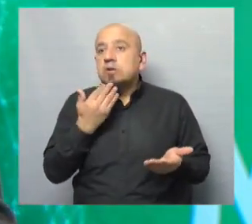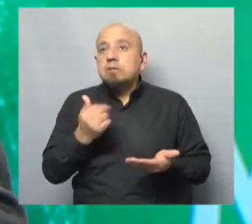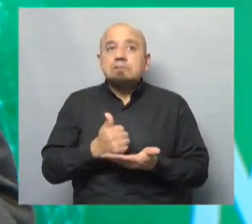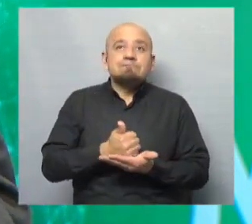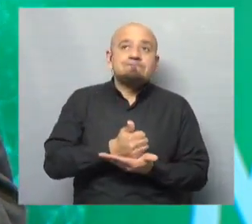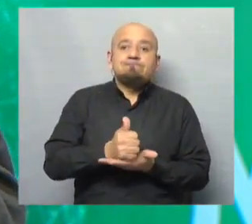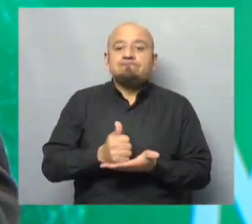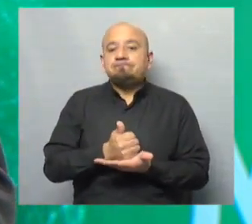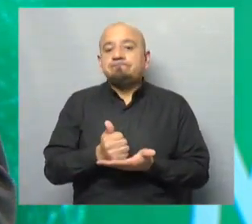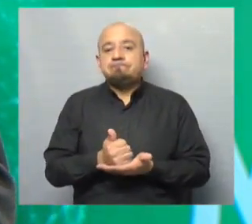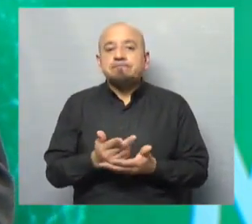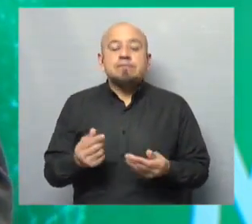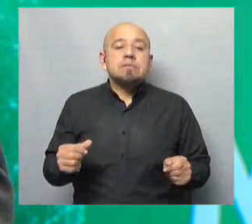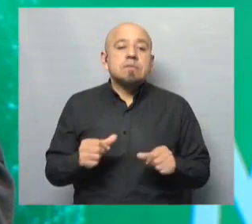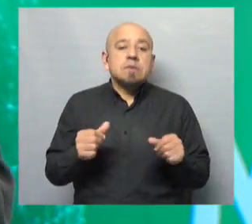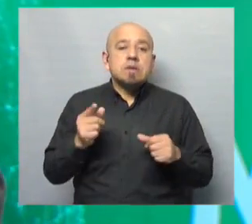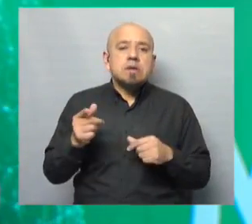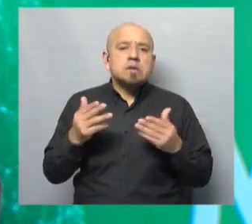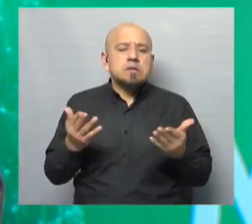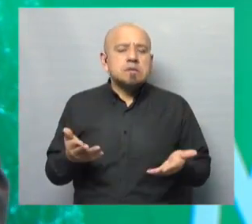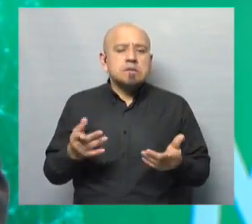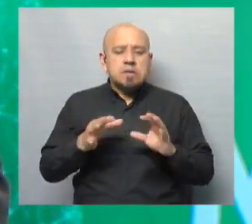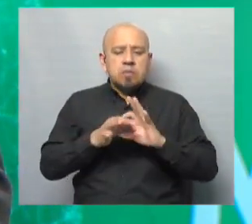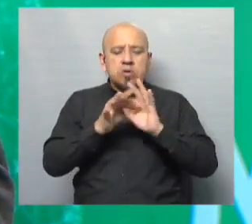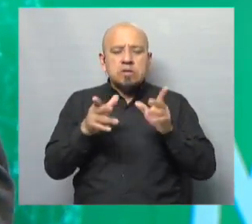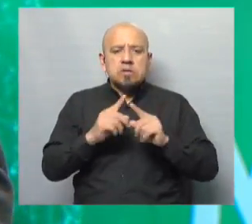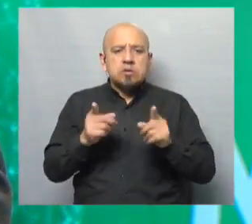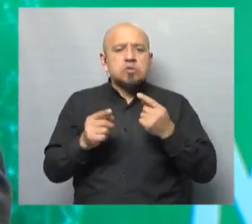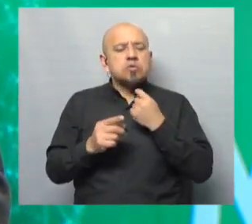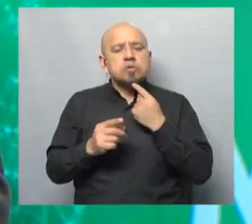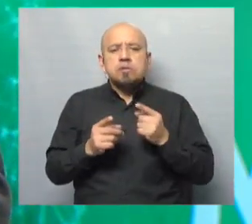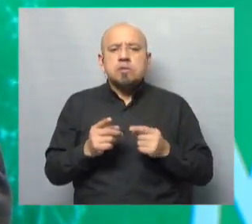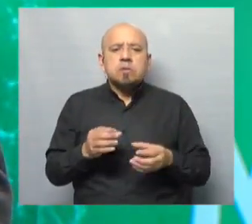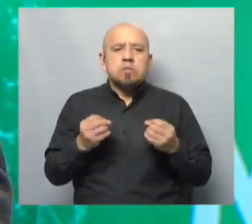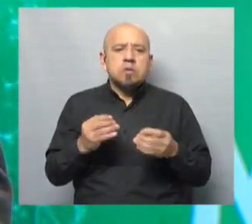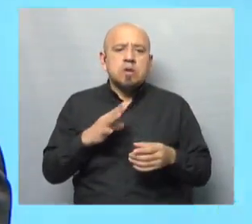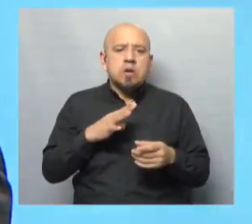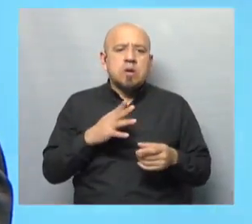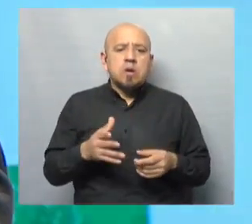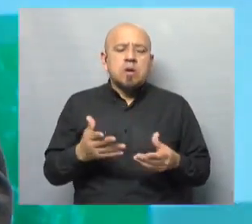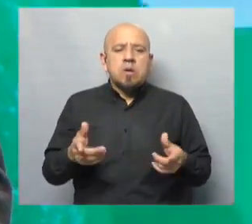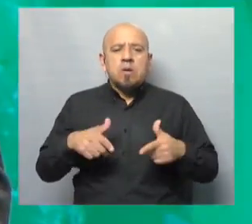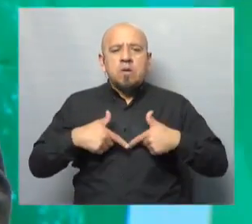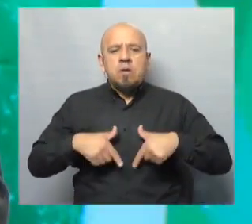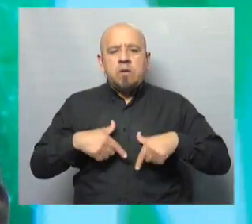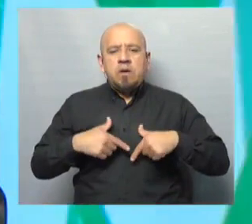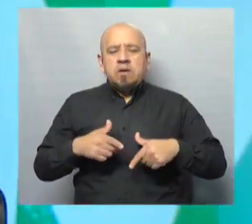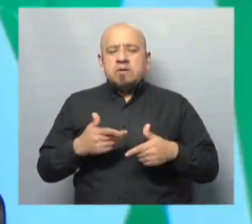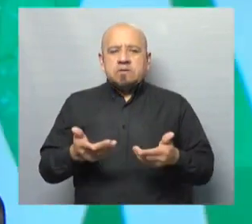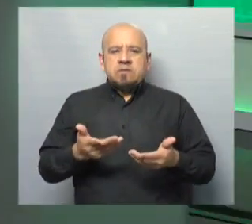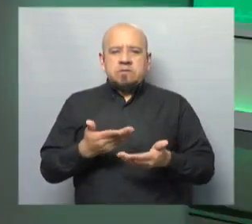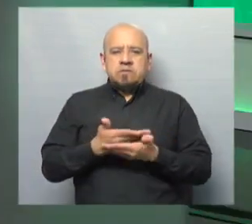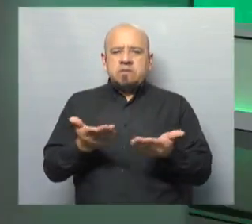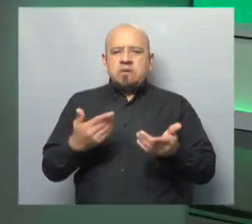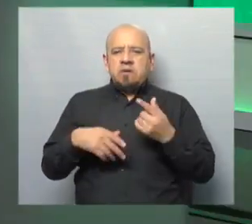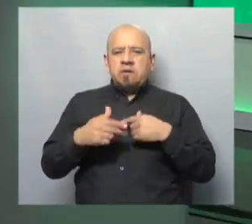e incluso que son malos para la democracia que muestran que hay un ministerio errático en